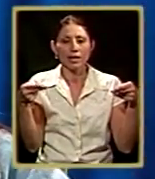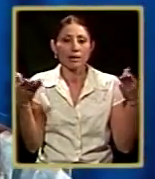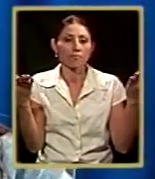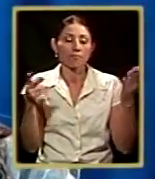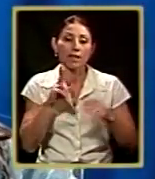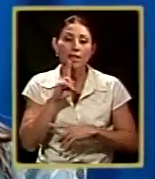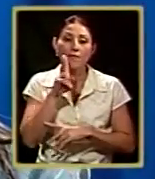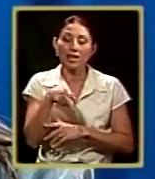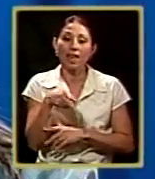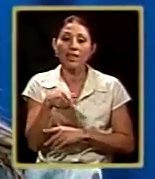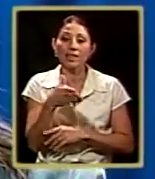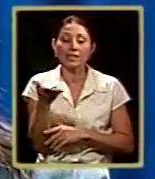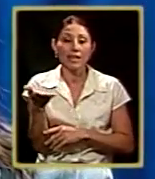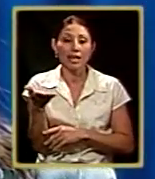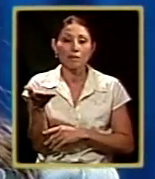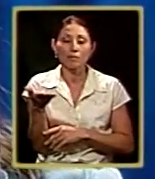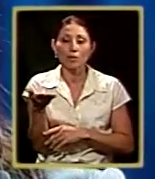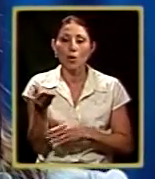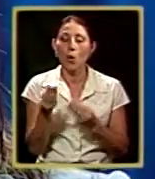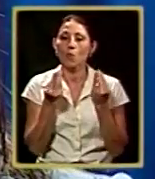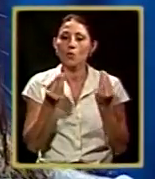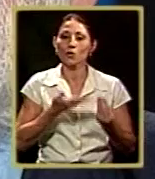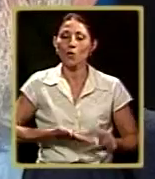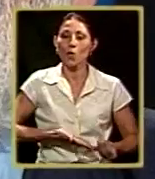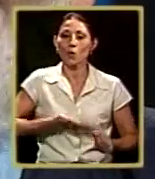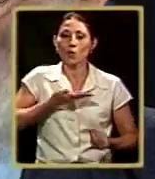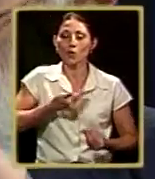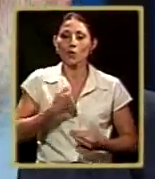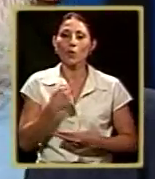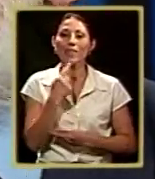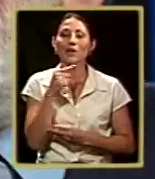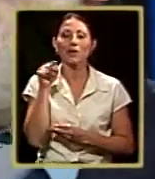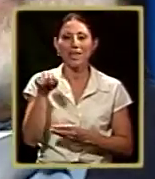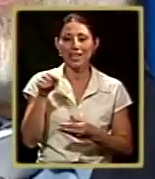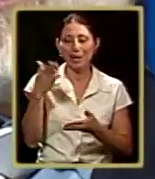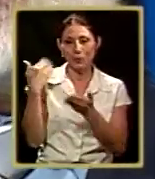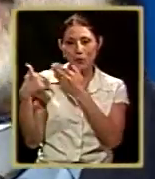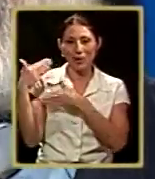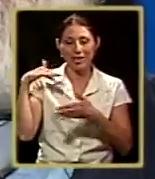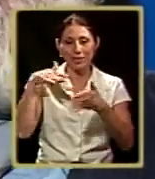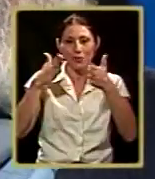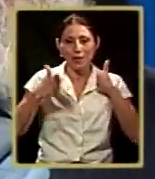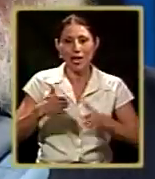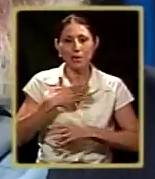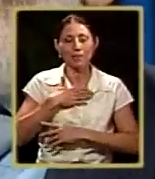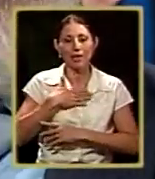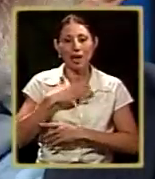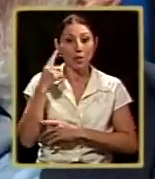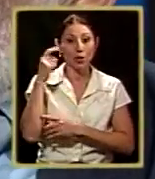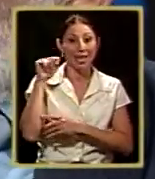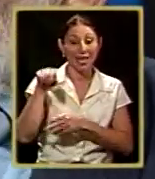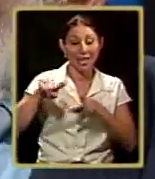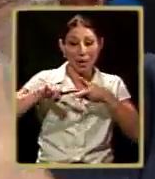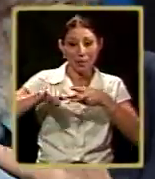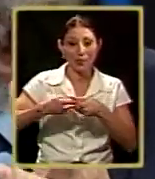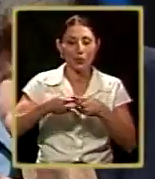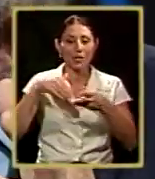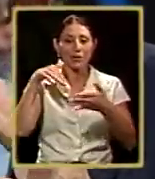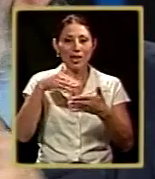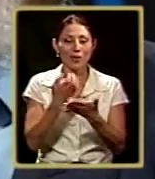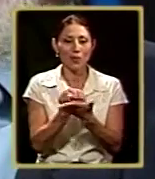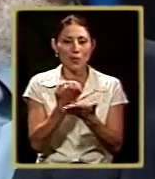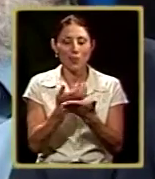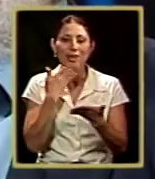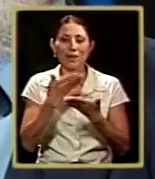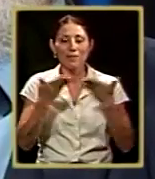La verdad es que con mucho orgullo puedo decir que fue hasta alumna mía, porque ella empezó estudiando economía.